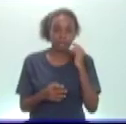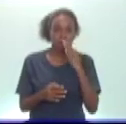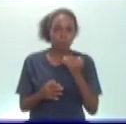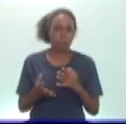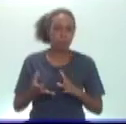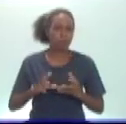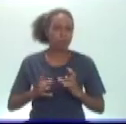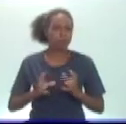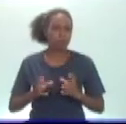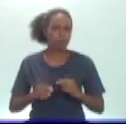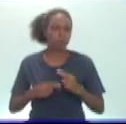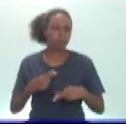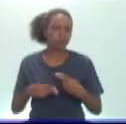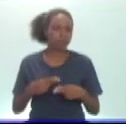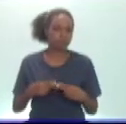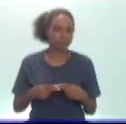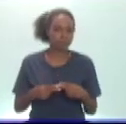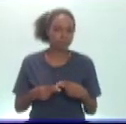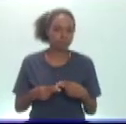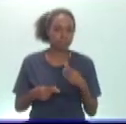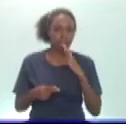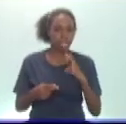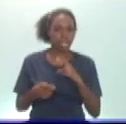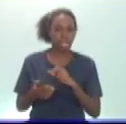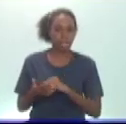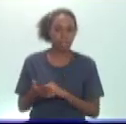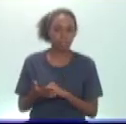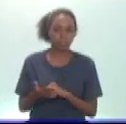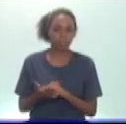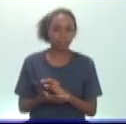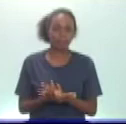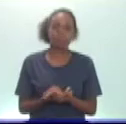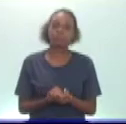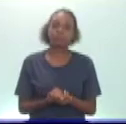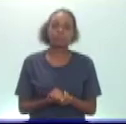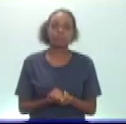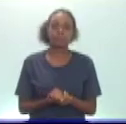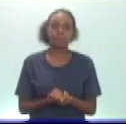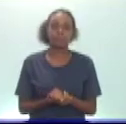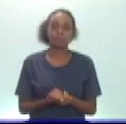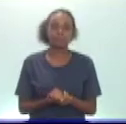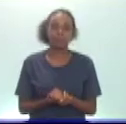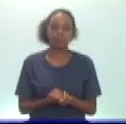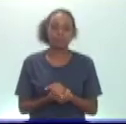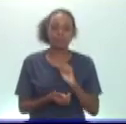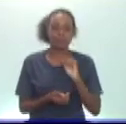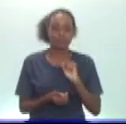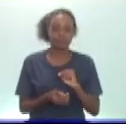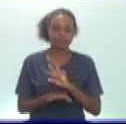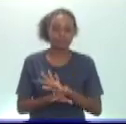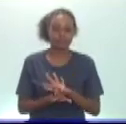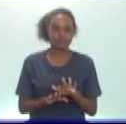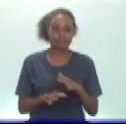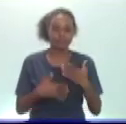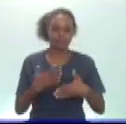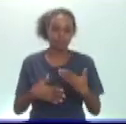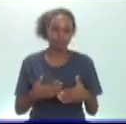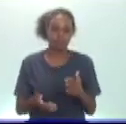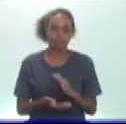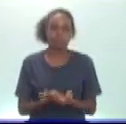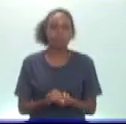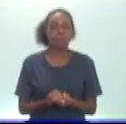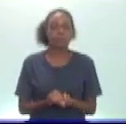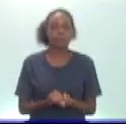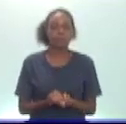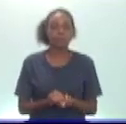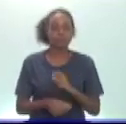de proceder. Por lo tanto, estamos en disposición de llegar a una solución para el problema. Bueno, yo les voy a dar